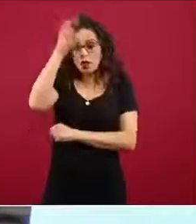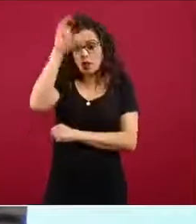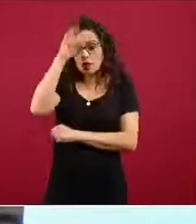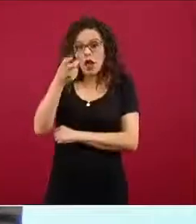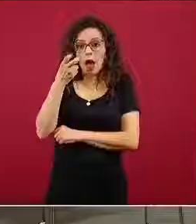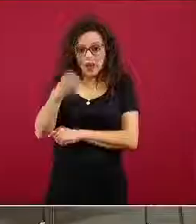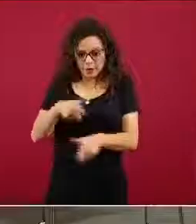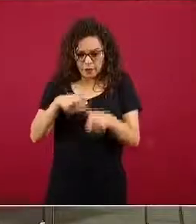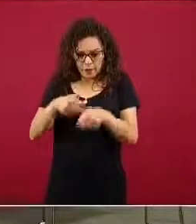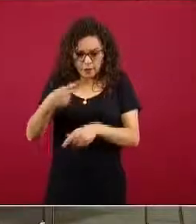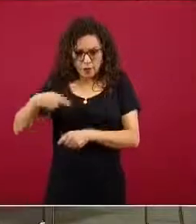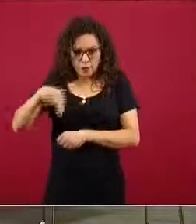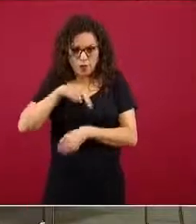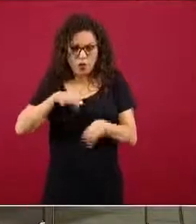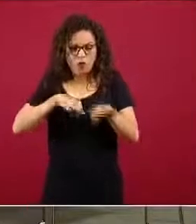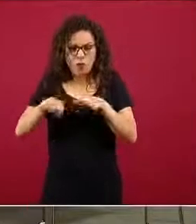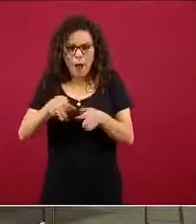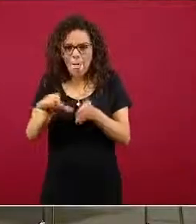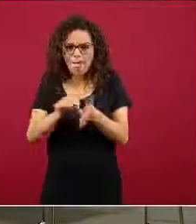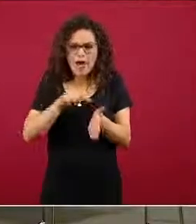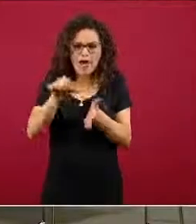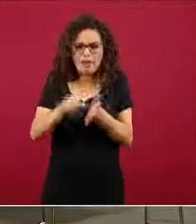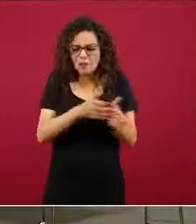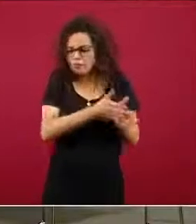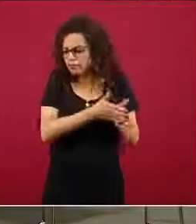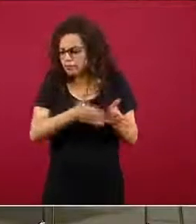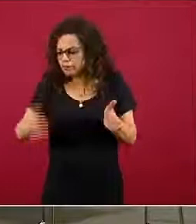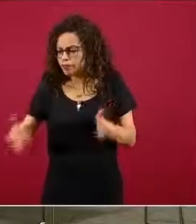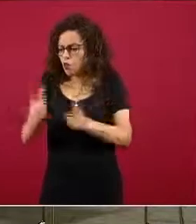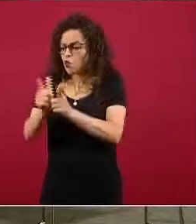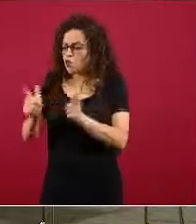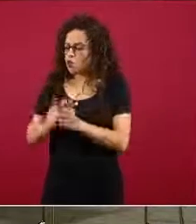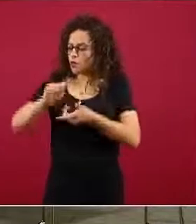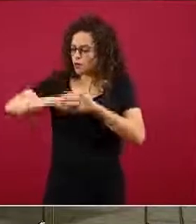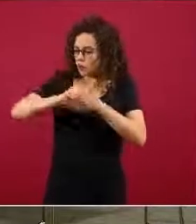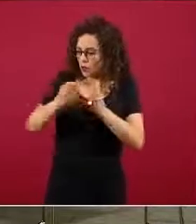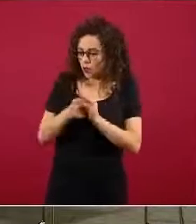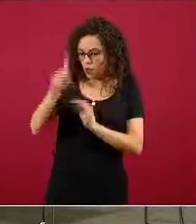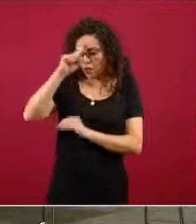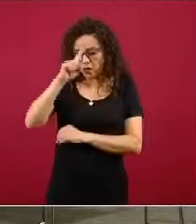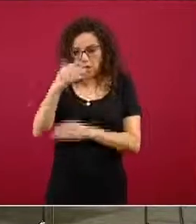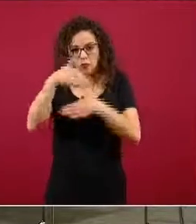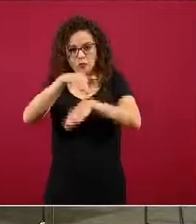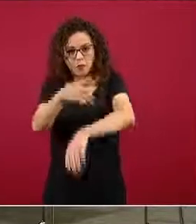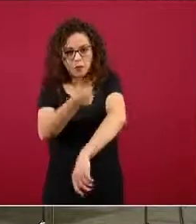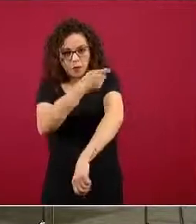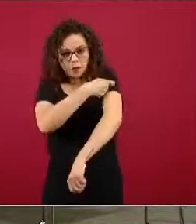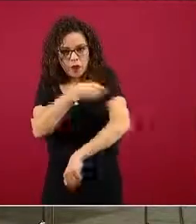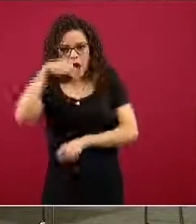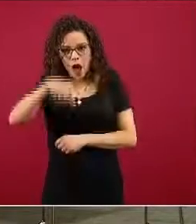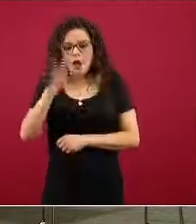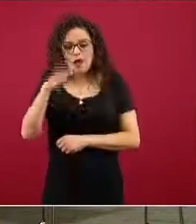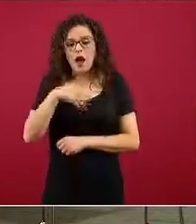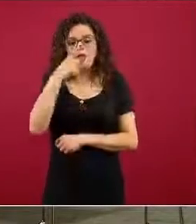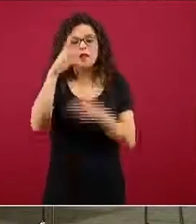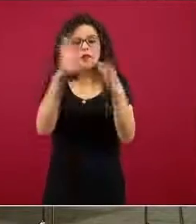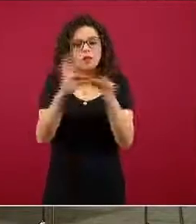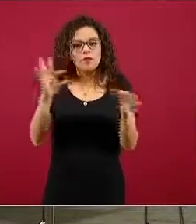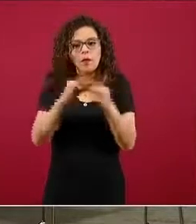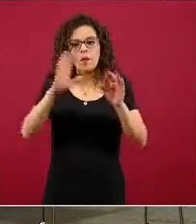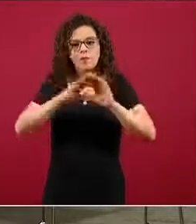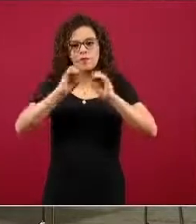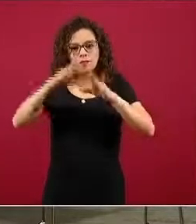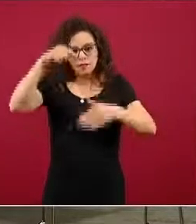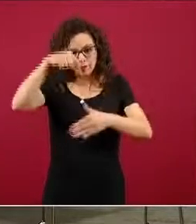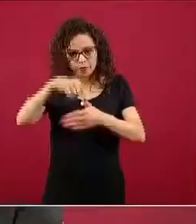venido trabajando por meses con el Grupo Técnico Asesor de Vacunación. Aquí ya hemos comentado extensamente quién conforma, qué